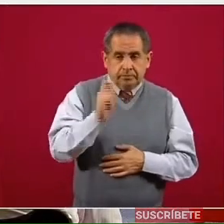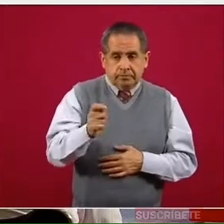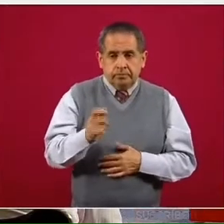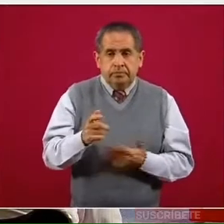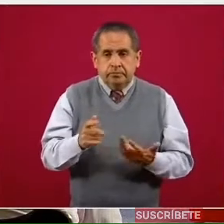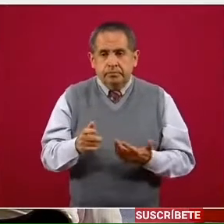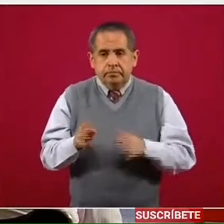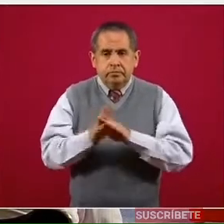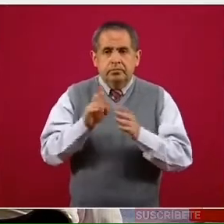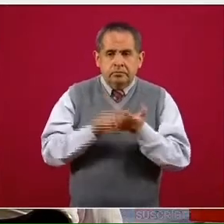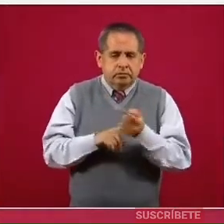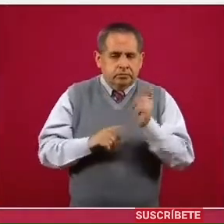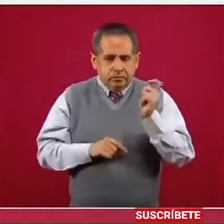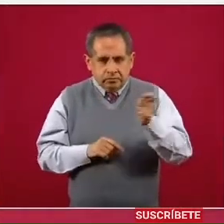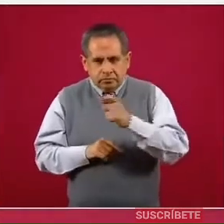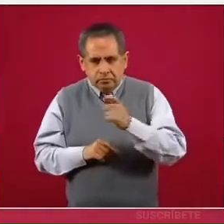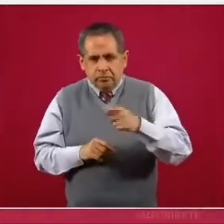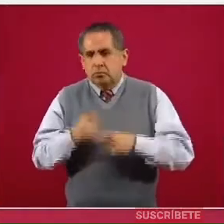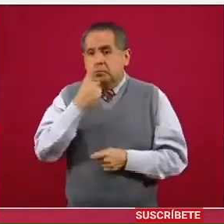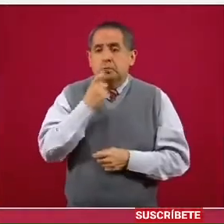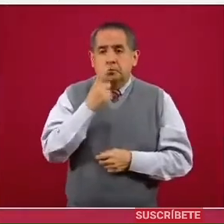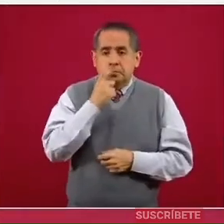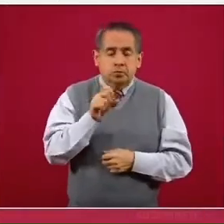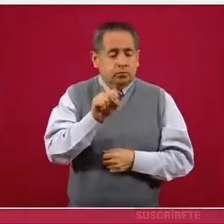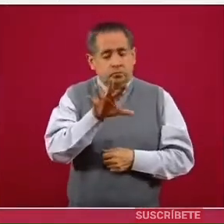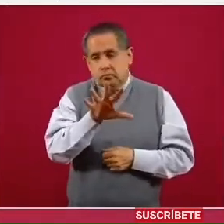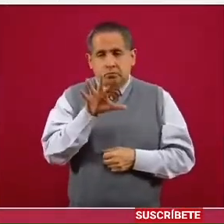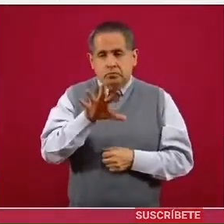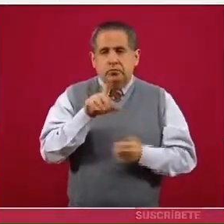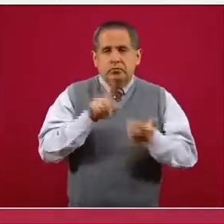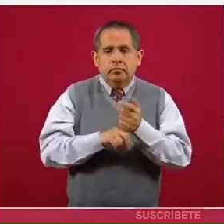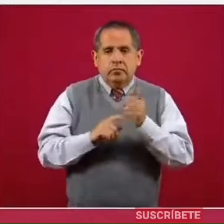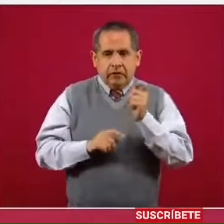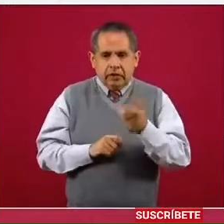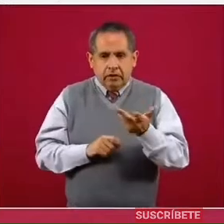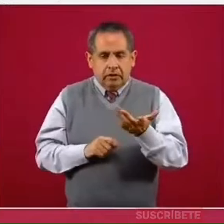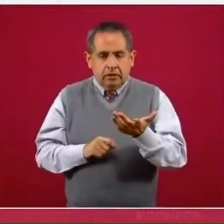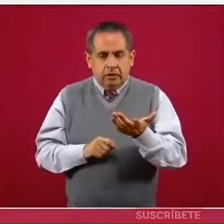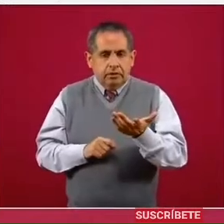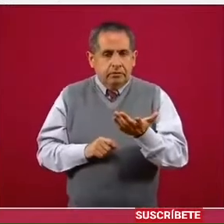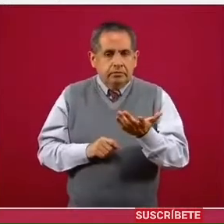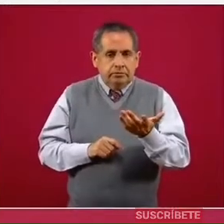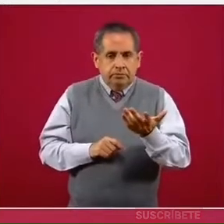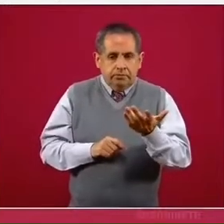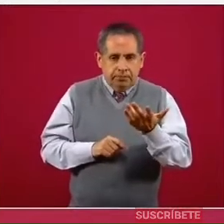aquí en una escala de intensidades del color rojo es la